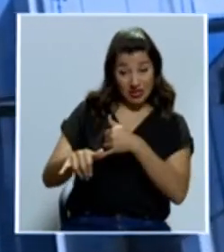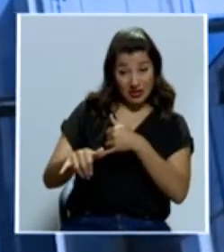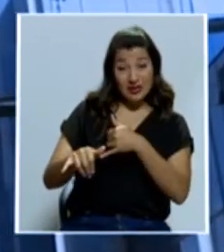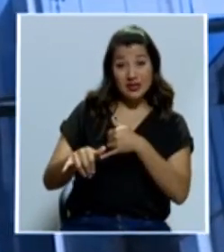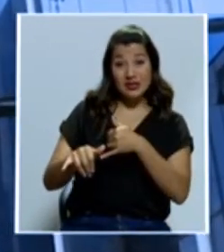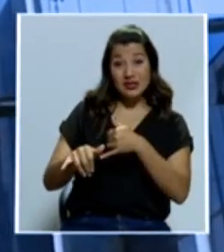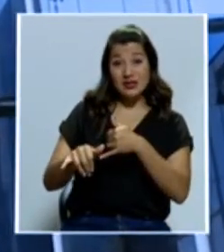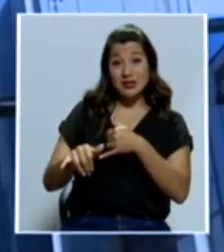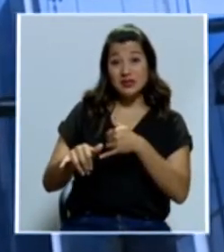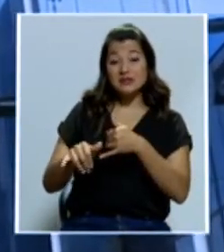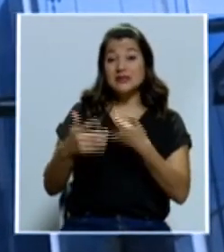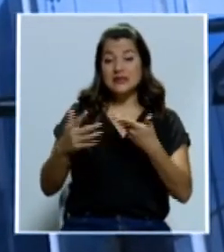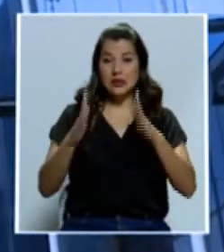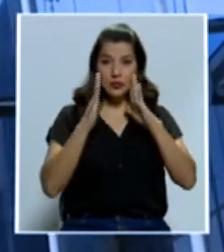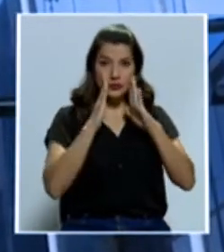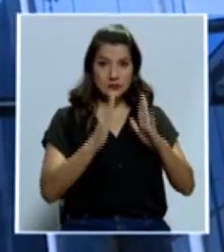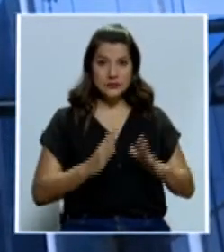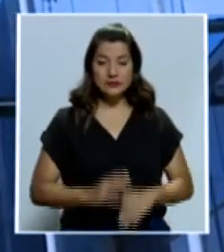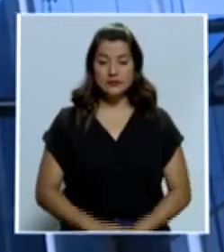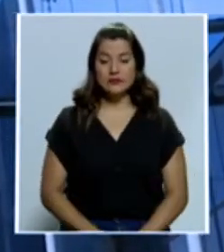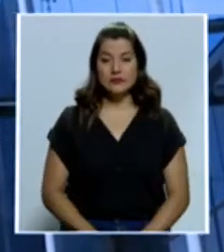han sido atendidos.